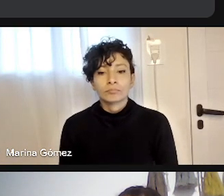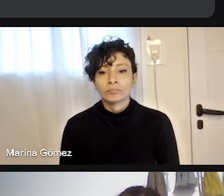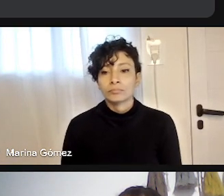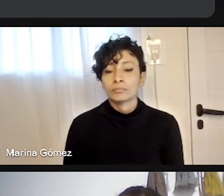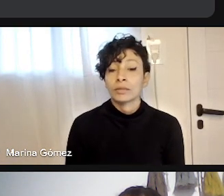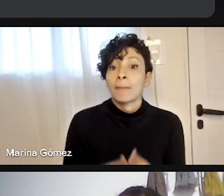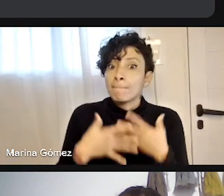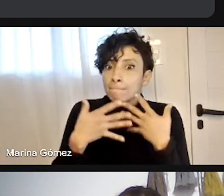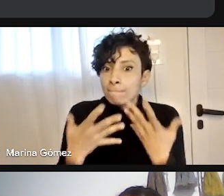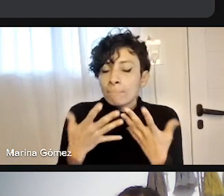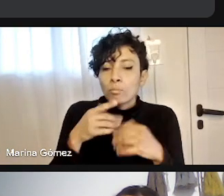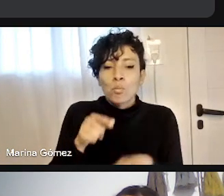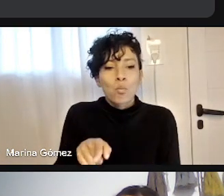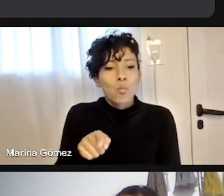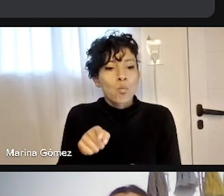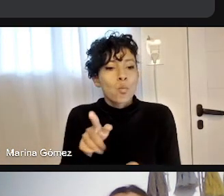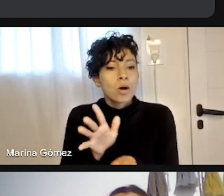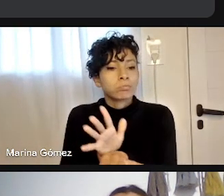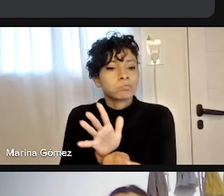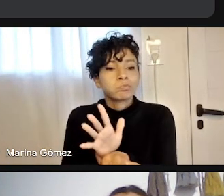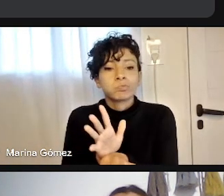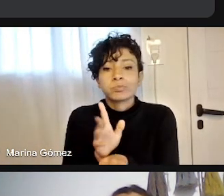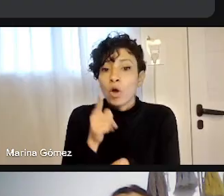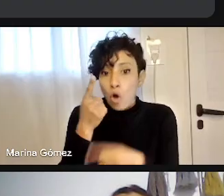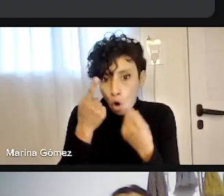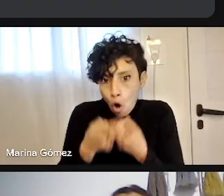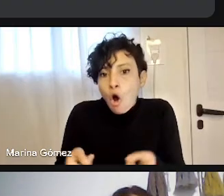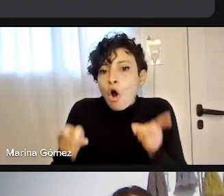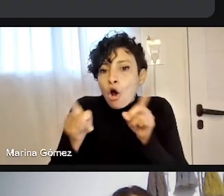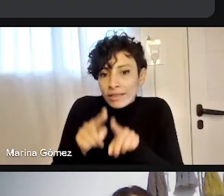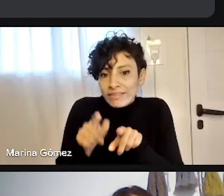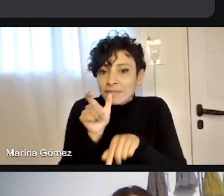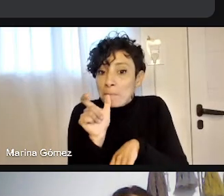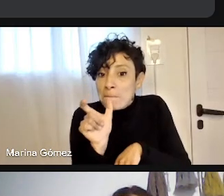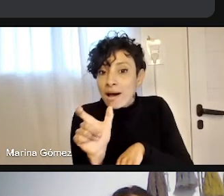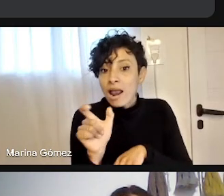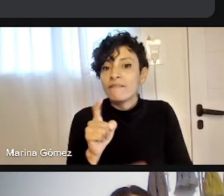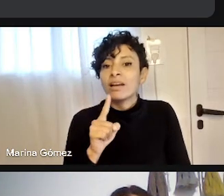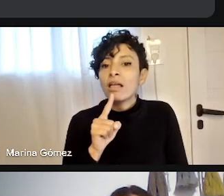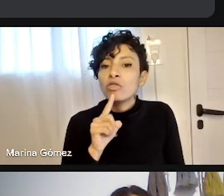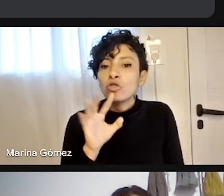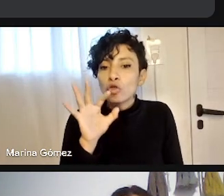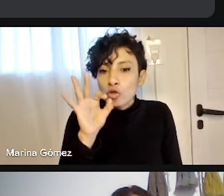de tomar. Esto también, no te lo tomes en serio.